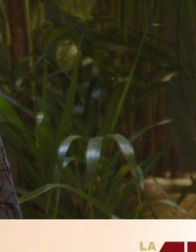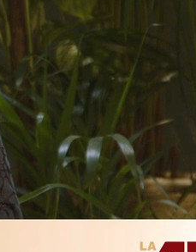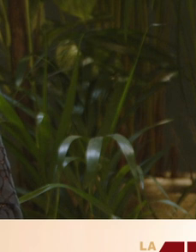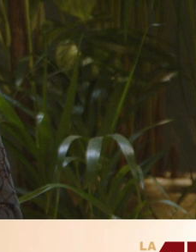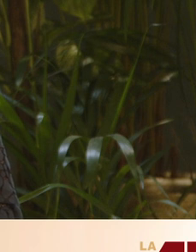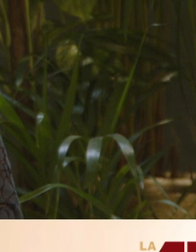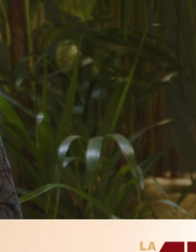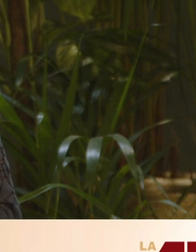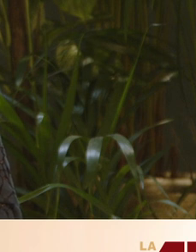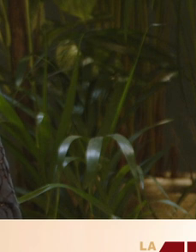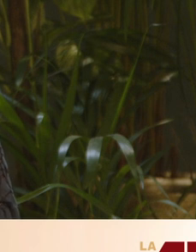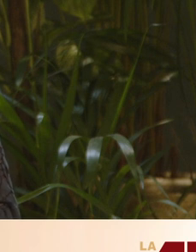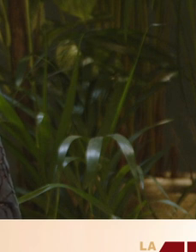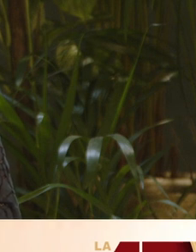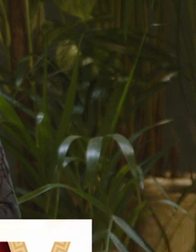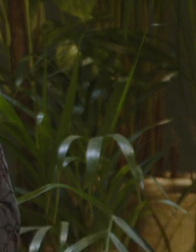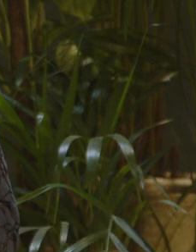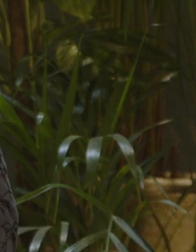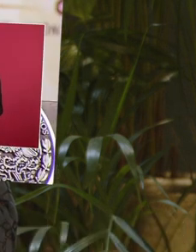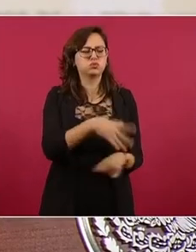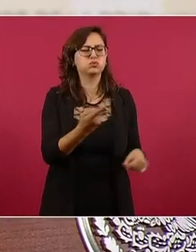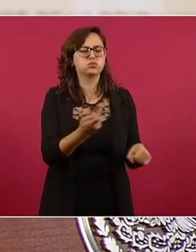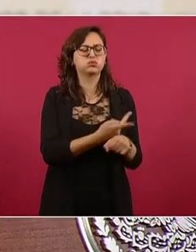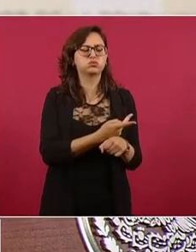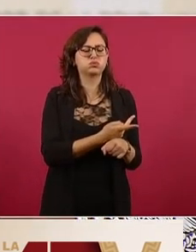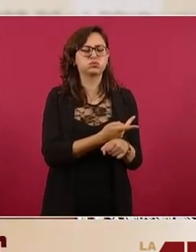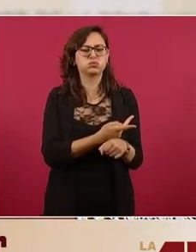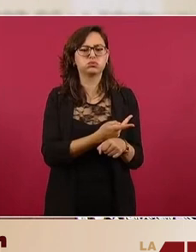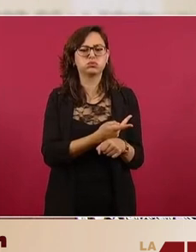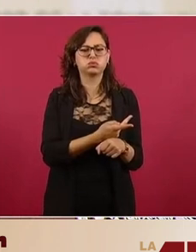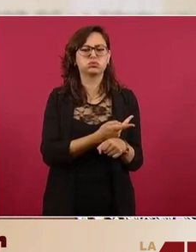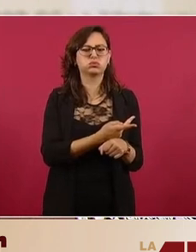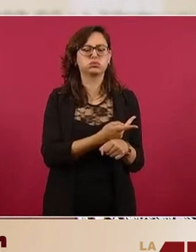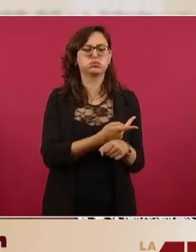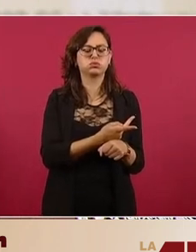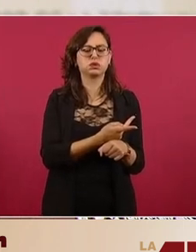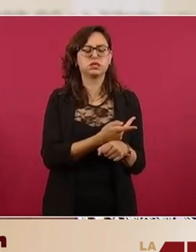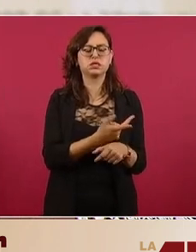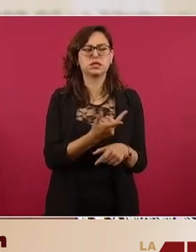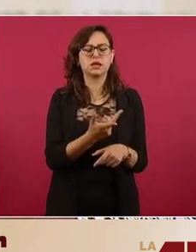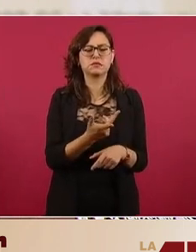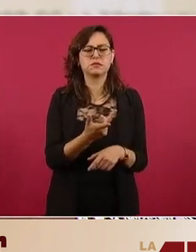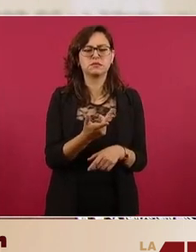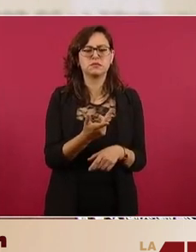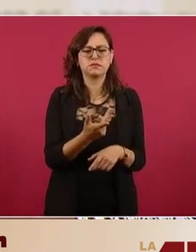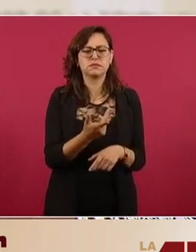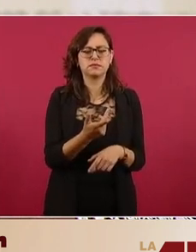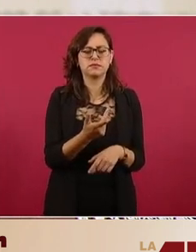polarización señaló la posibilidad de una encuesta. Sobre el posible daño